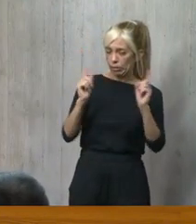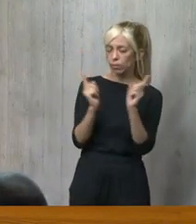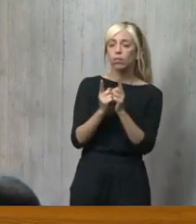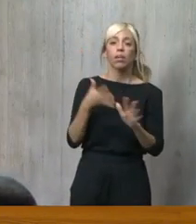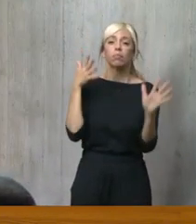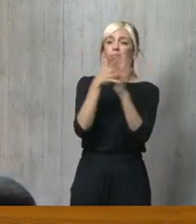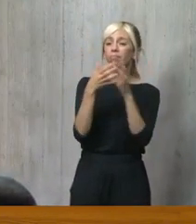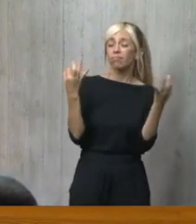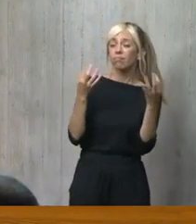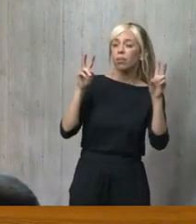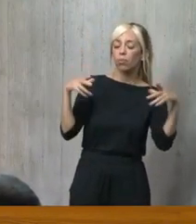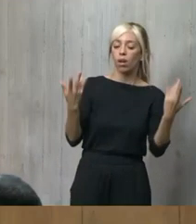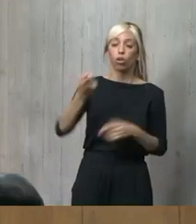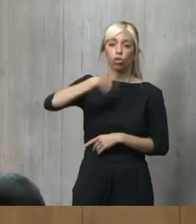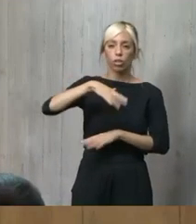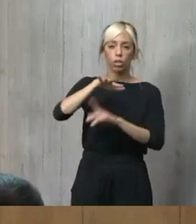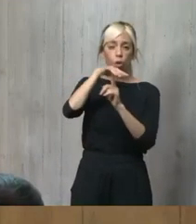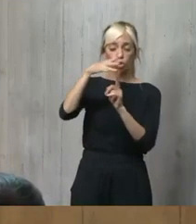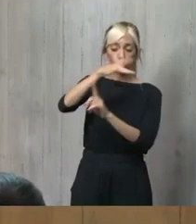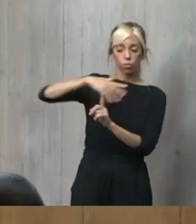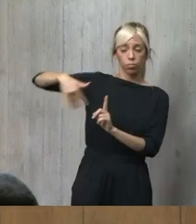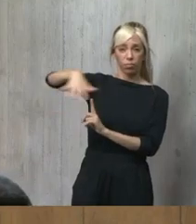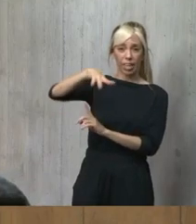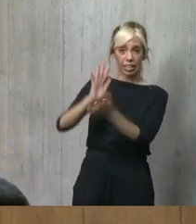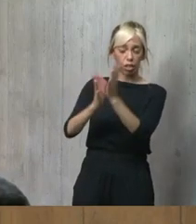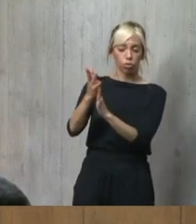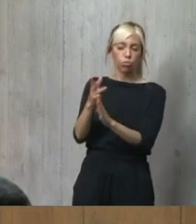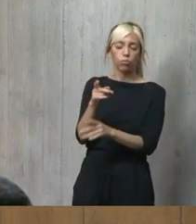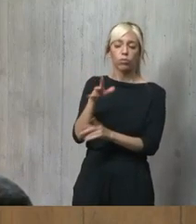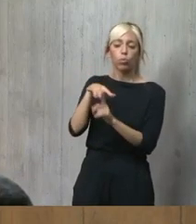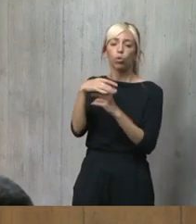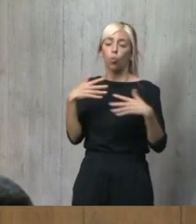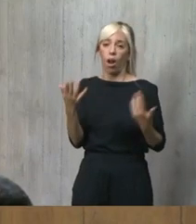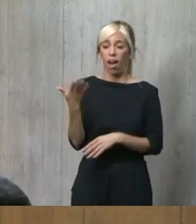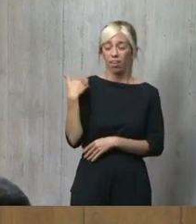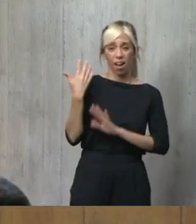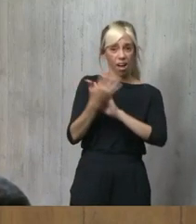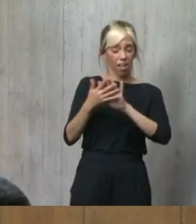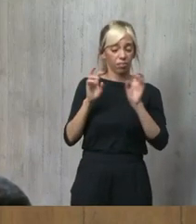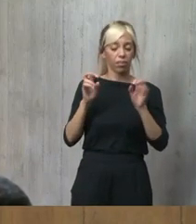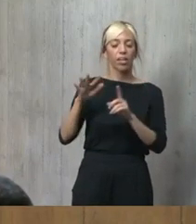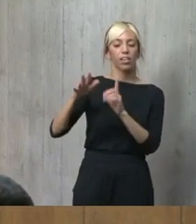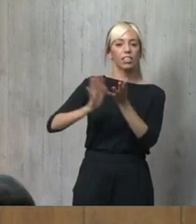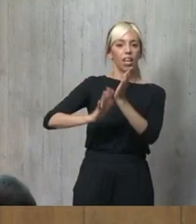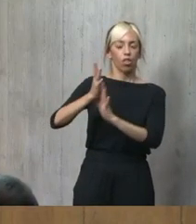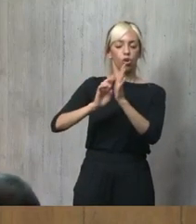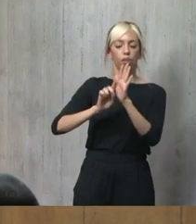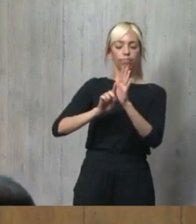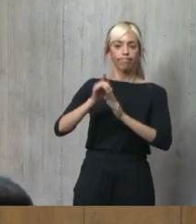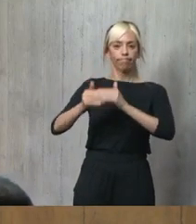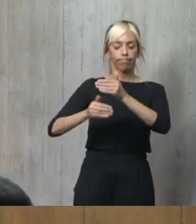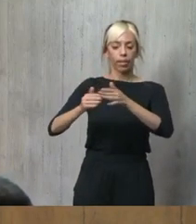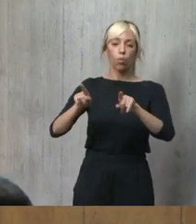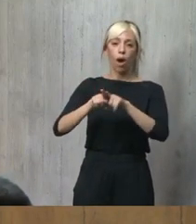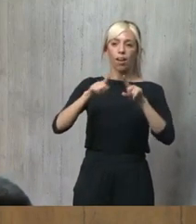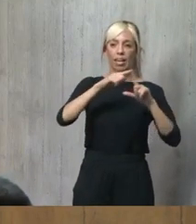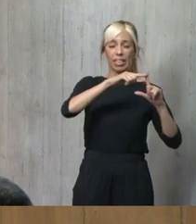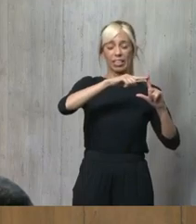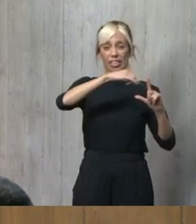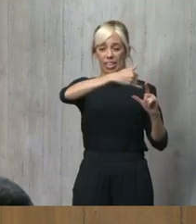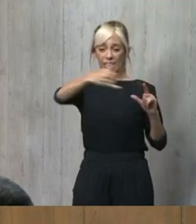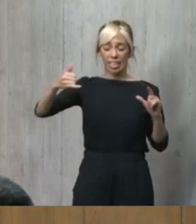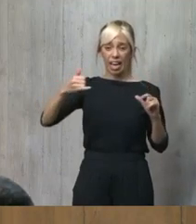explicar, ponernos en situación de la evolución del incendio. Hablábamos ayer de que el incendio evolucionó desde la zona del Bueno, casi en línea recta, con mucha